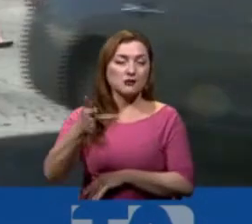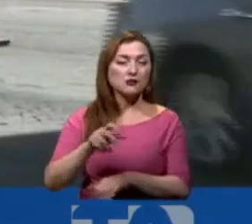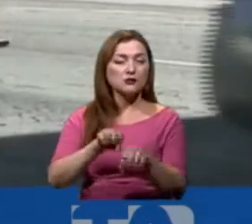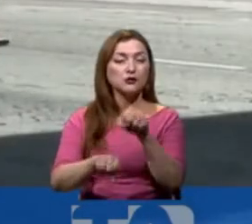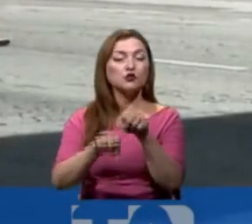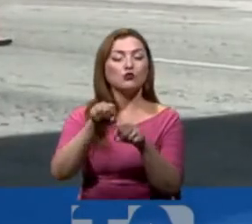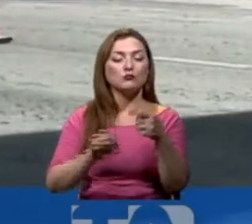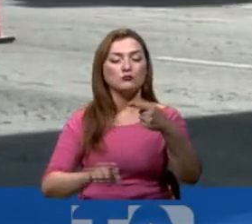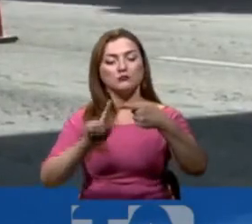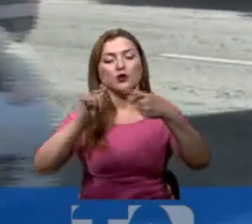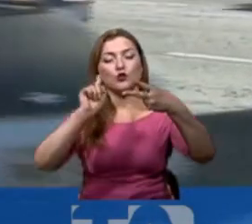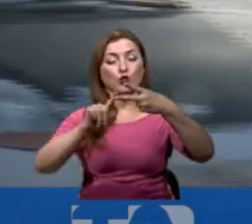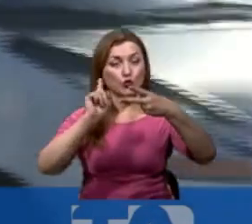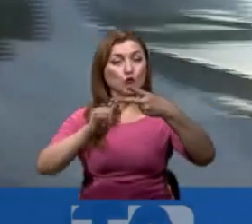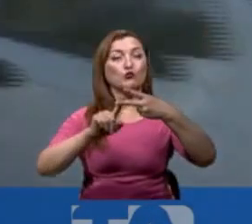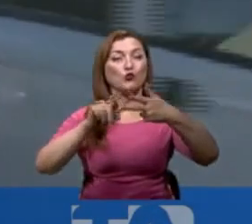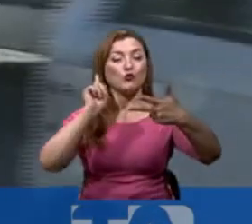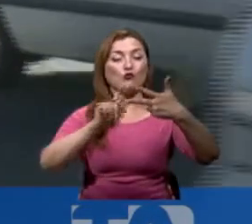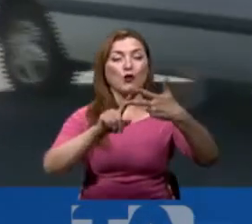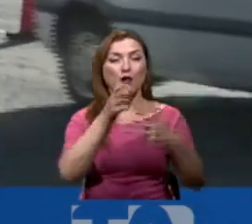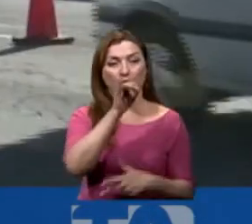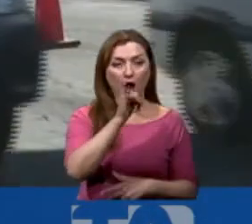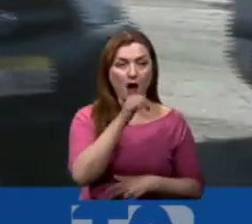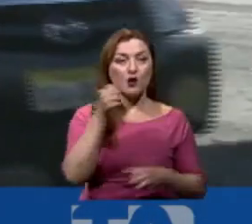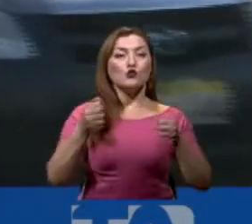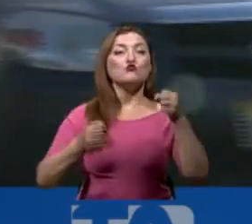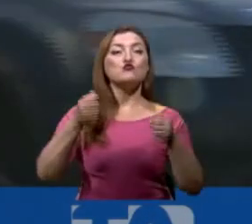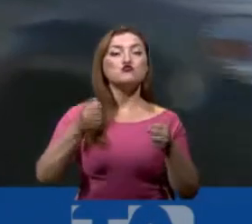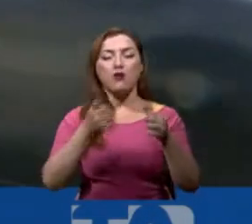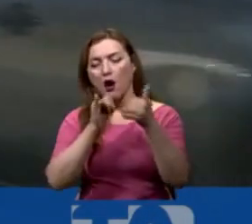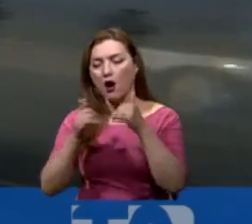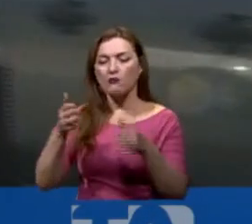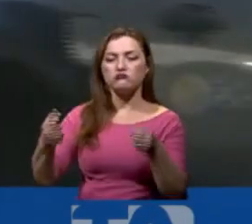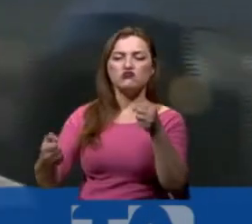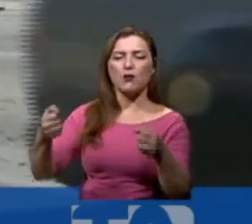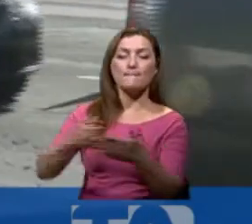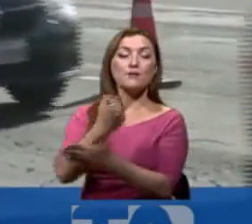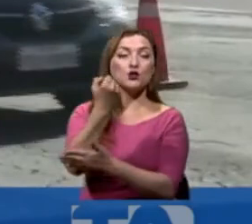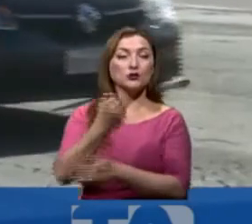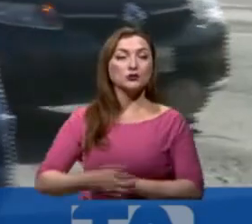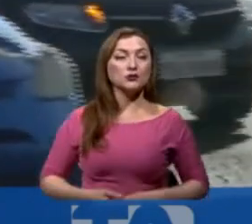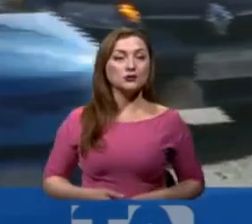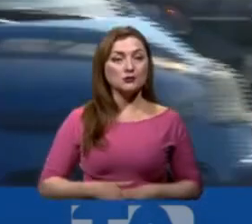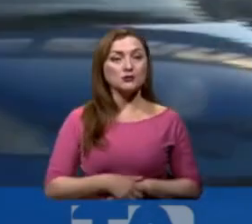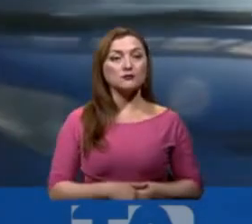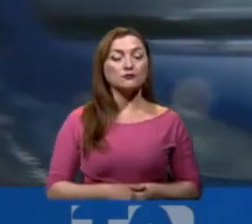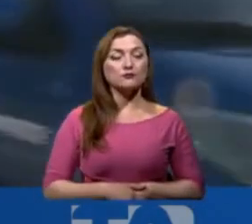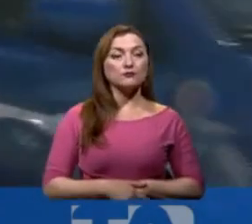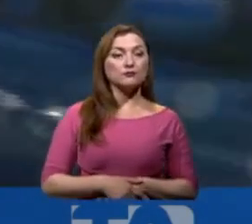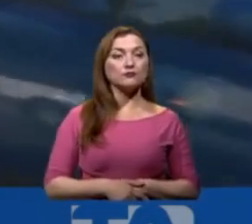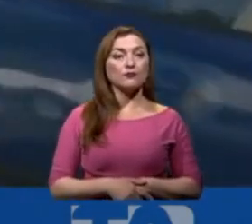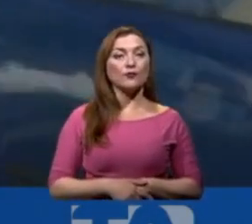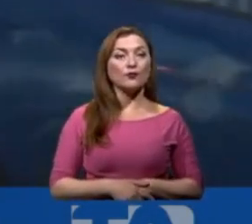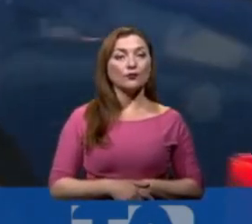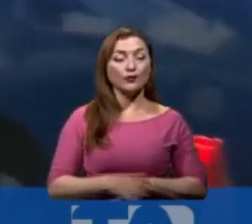Bolívar, y otra de las causas es conducir bajo efectos de el alcohol. Eso están solicitando las autoridades locales. En